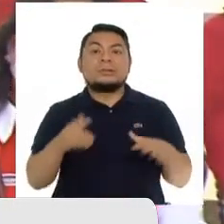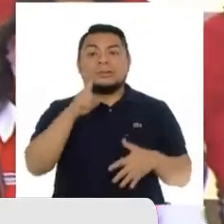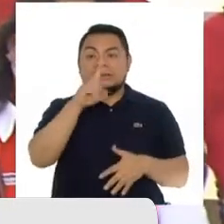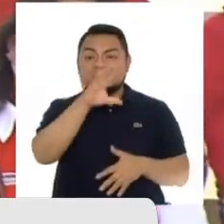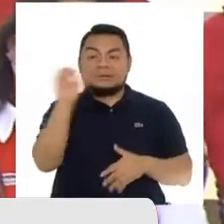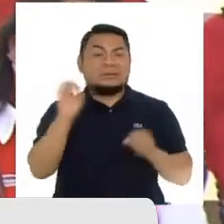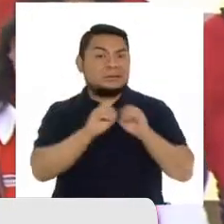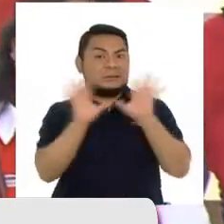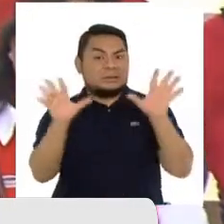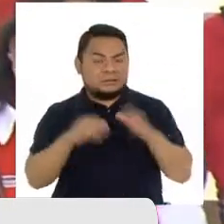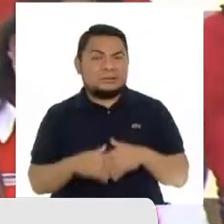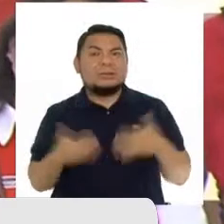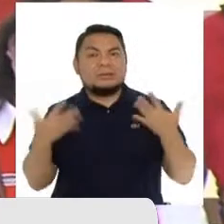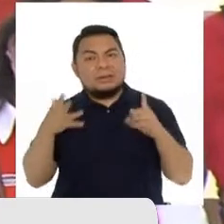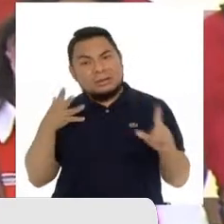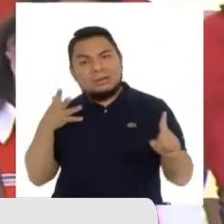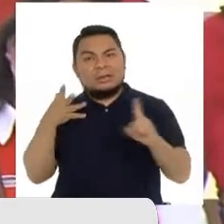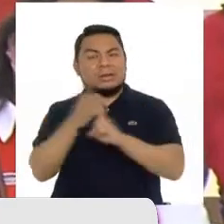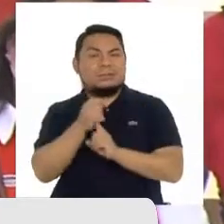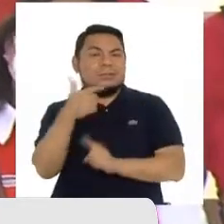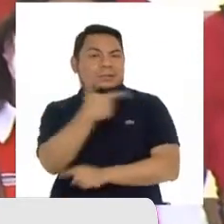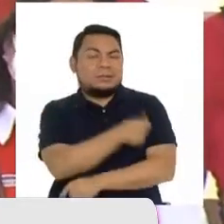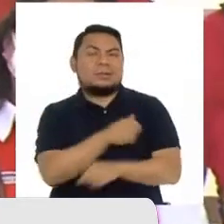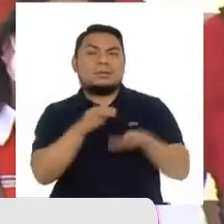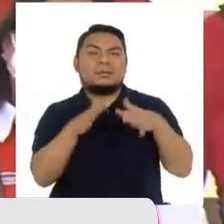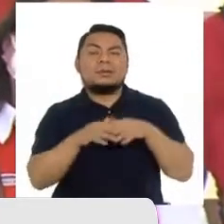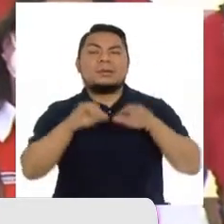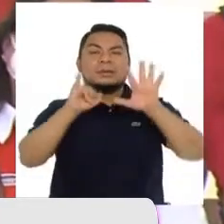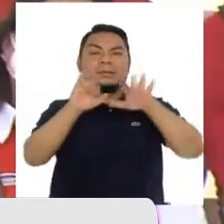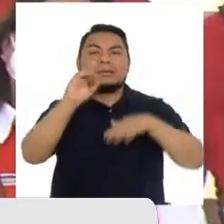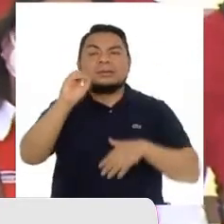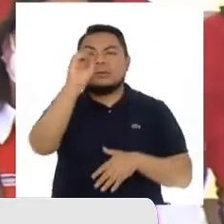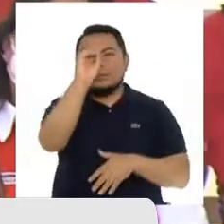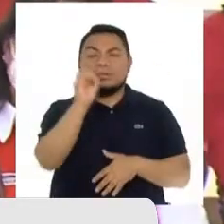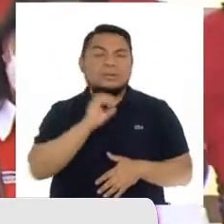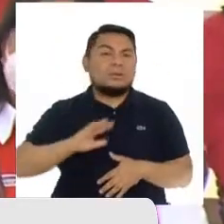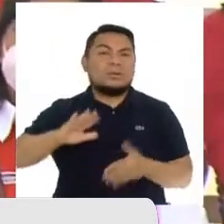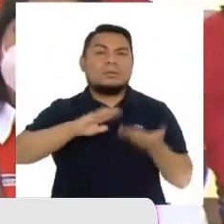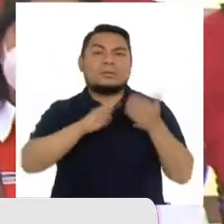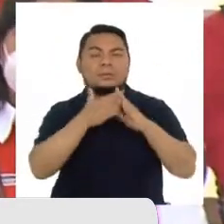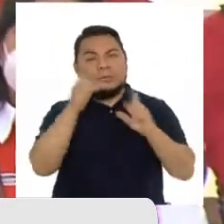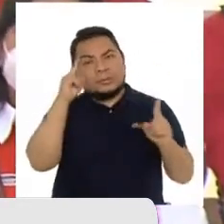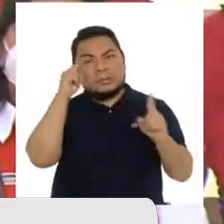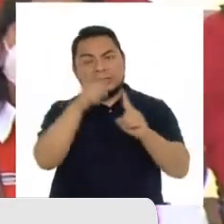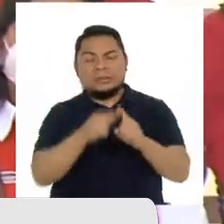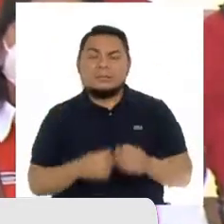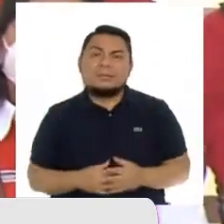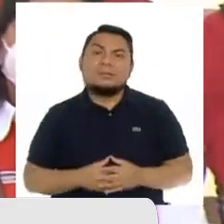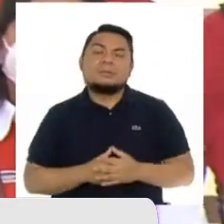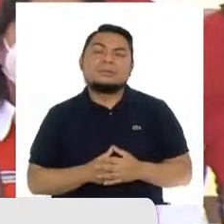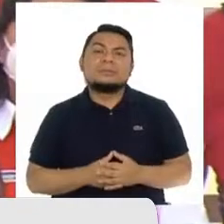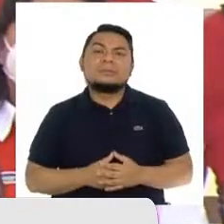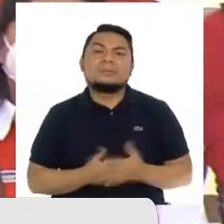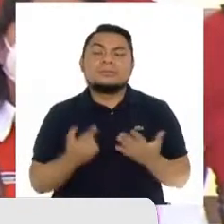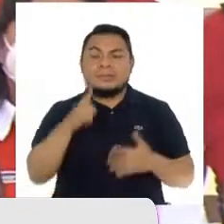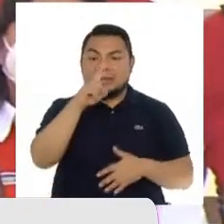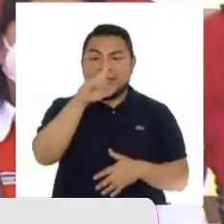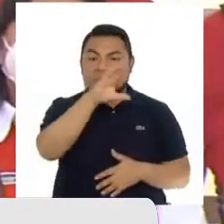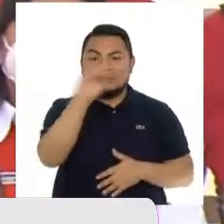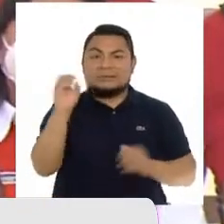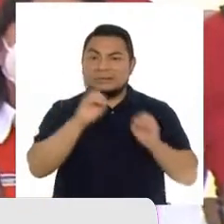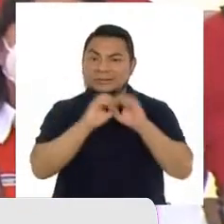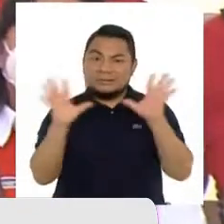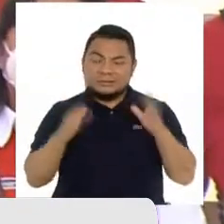días hemos logrado vacunar a cerca del 60% de la población objetivo en 100 días